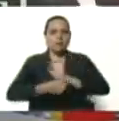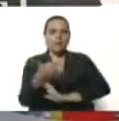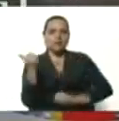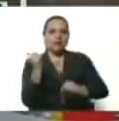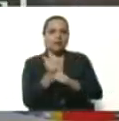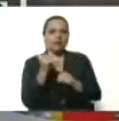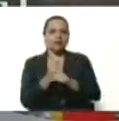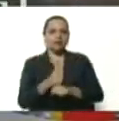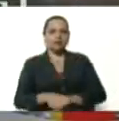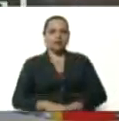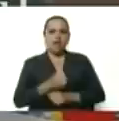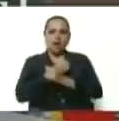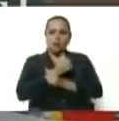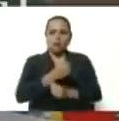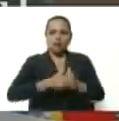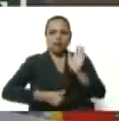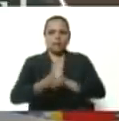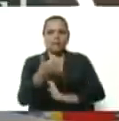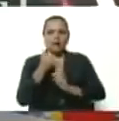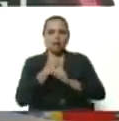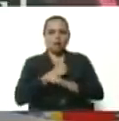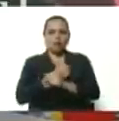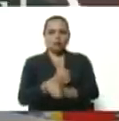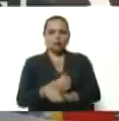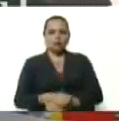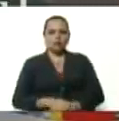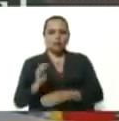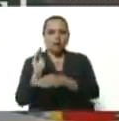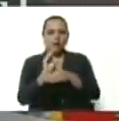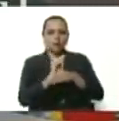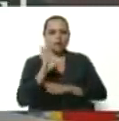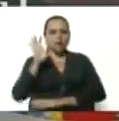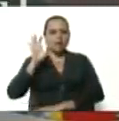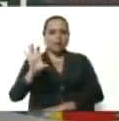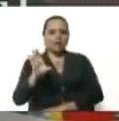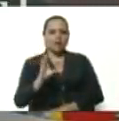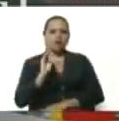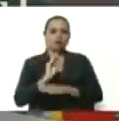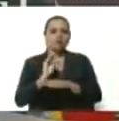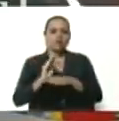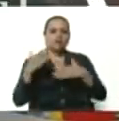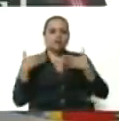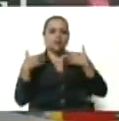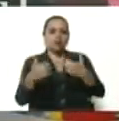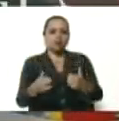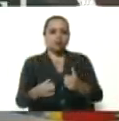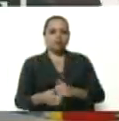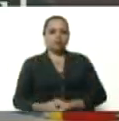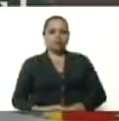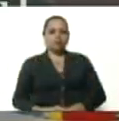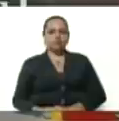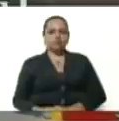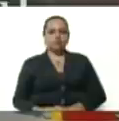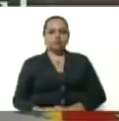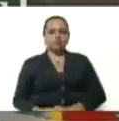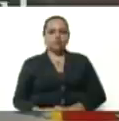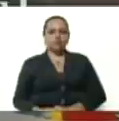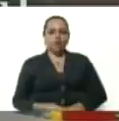trabajo, amor y más amor, para cuidar la patria, para cuidar la salud. Cuento con